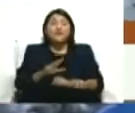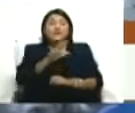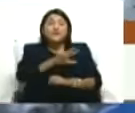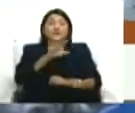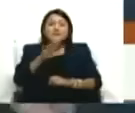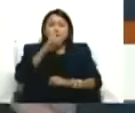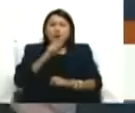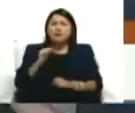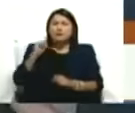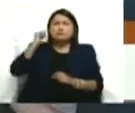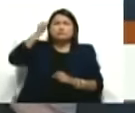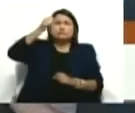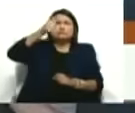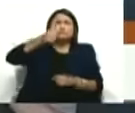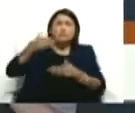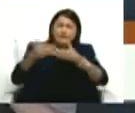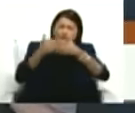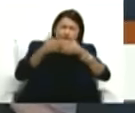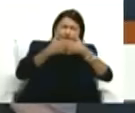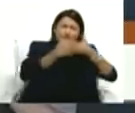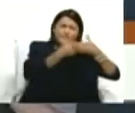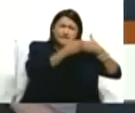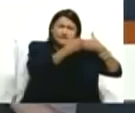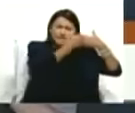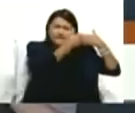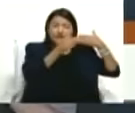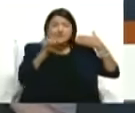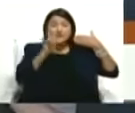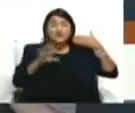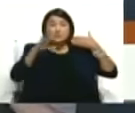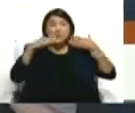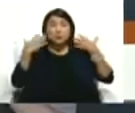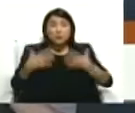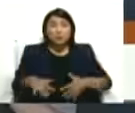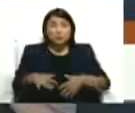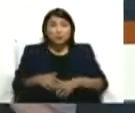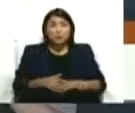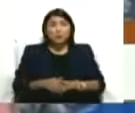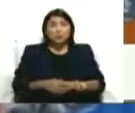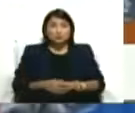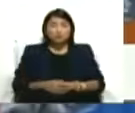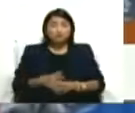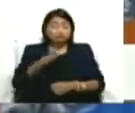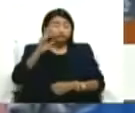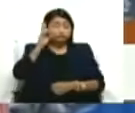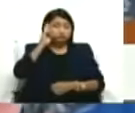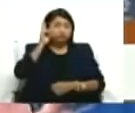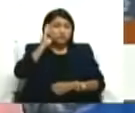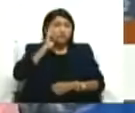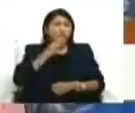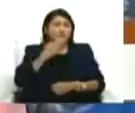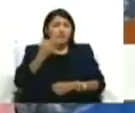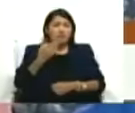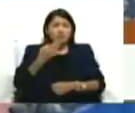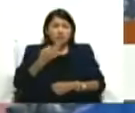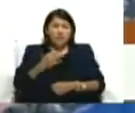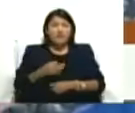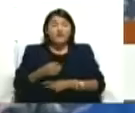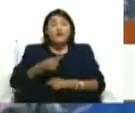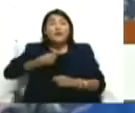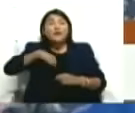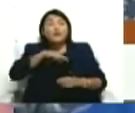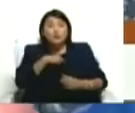las dimensiones, una guerra imperialista contra Venezuela. Y es verdad que cuando hemos tenido